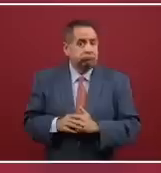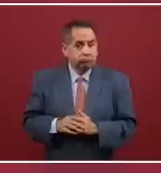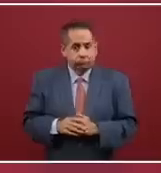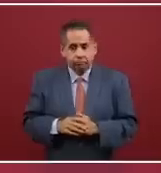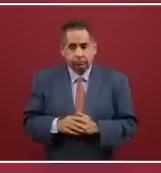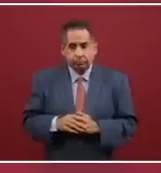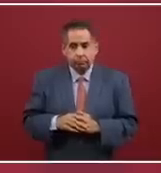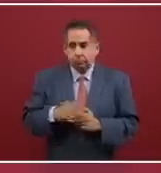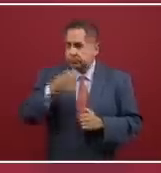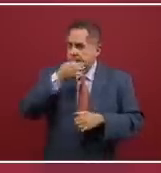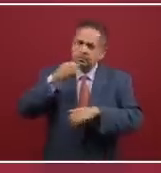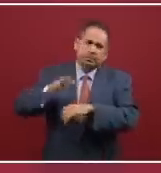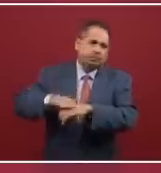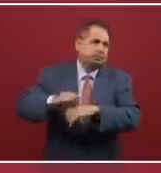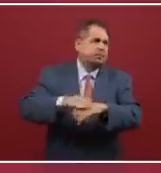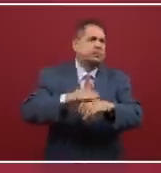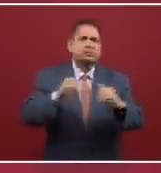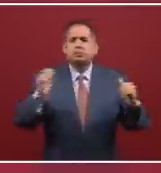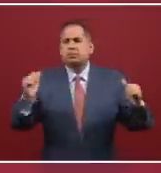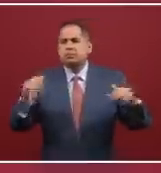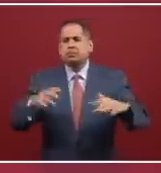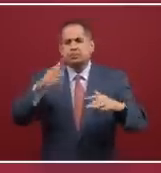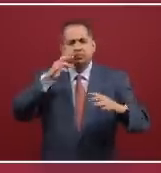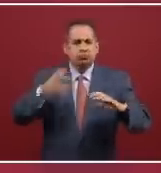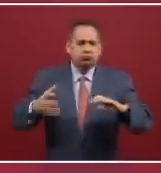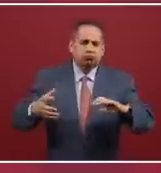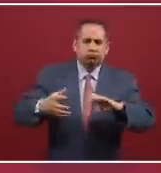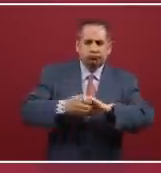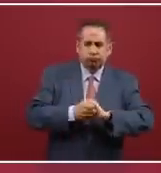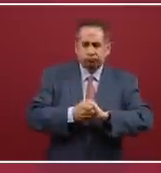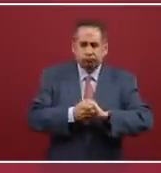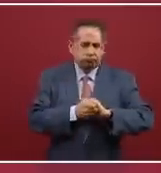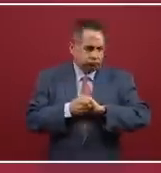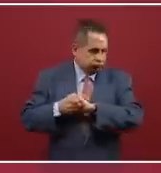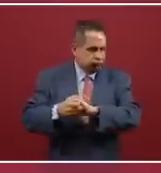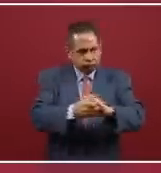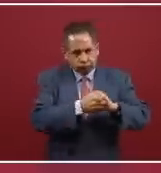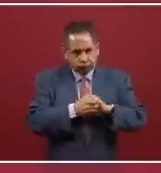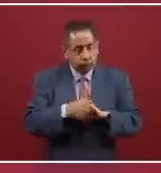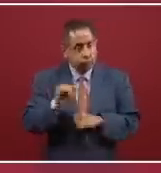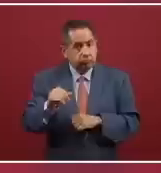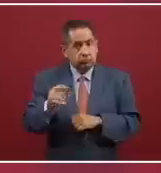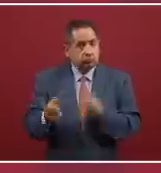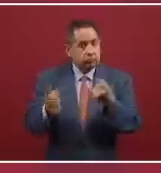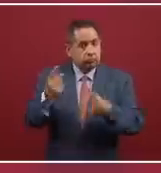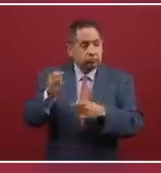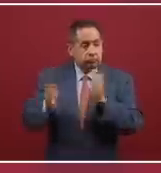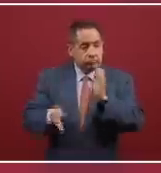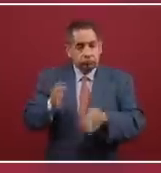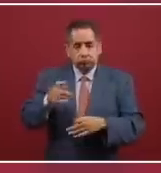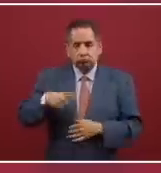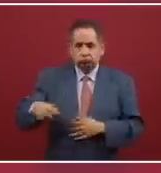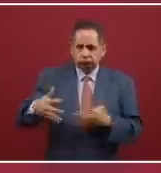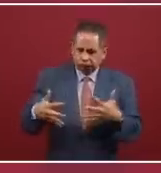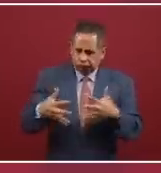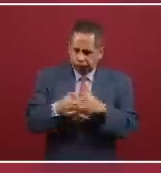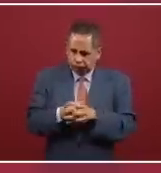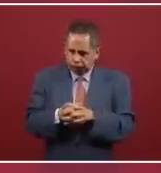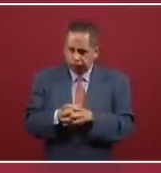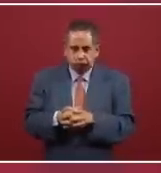la convocatoria a cerrar filas a que nos uniéramos